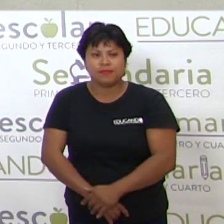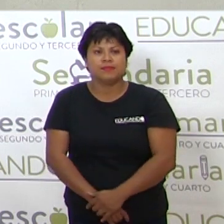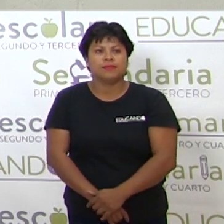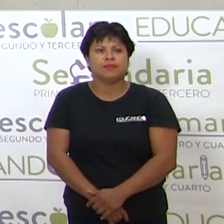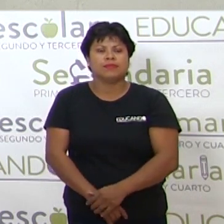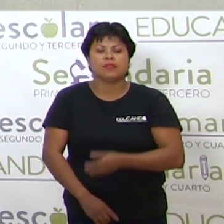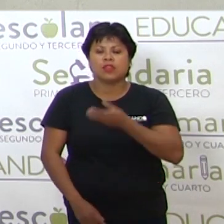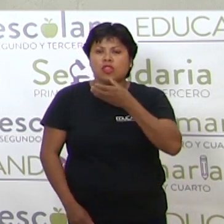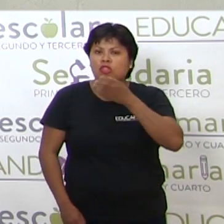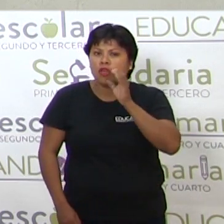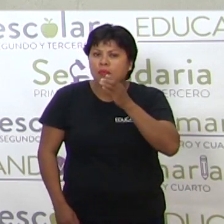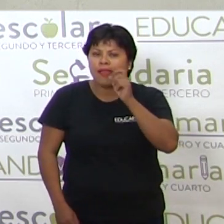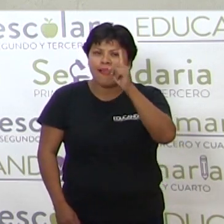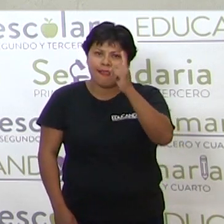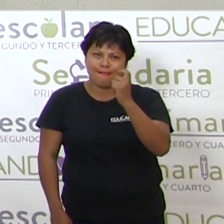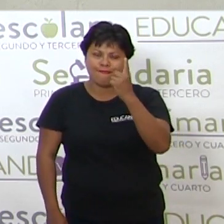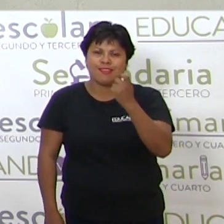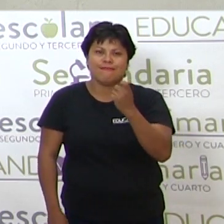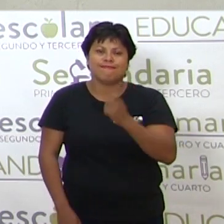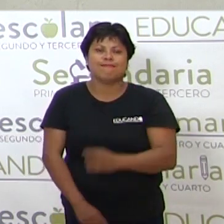toma agua